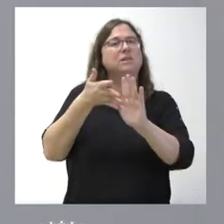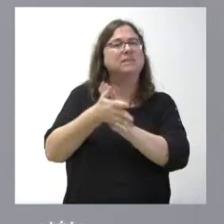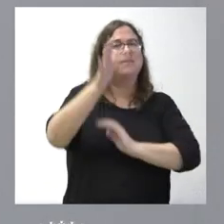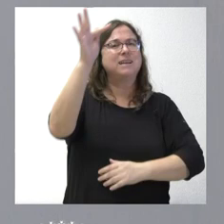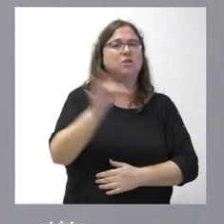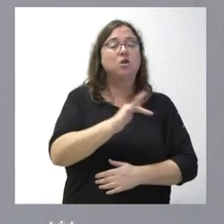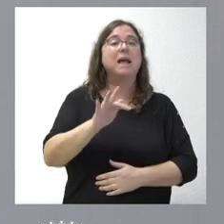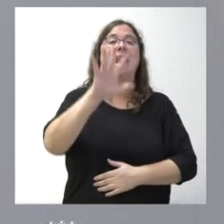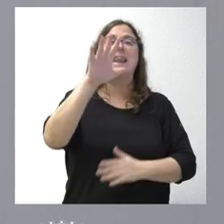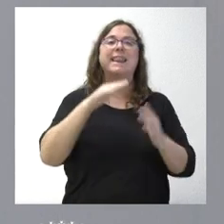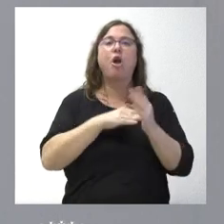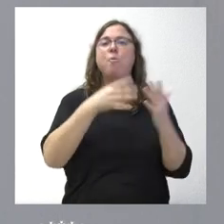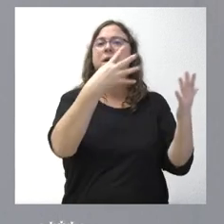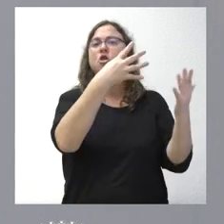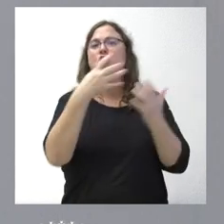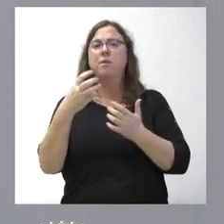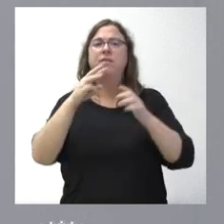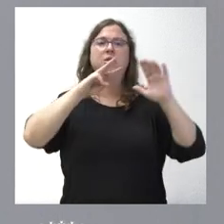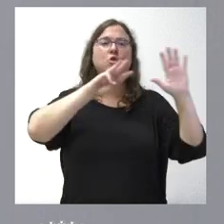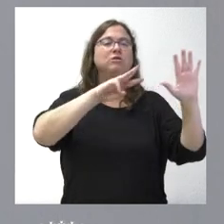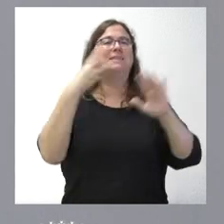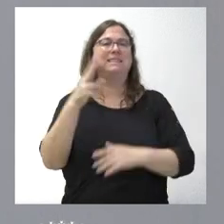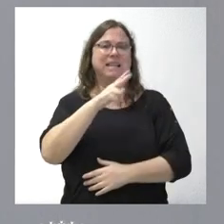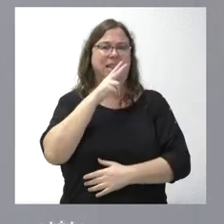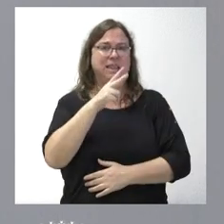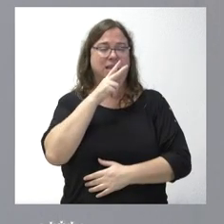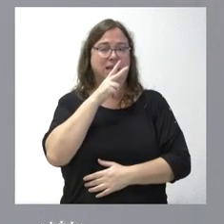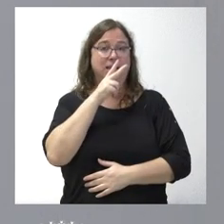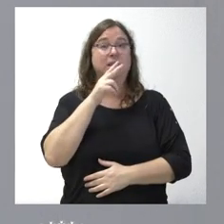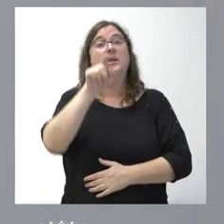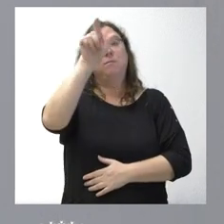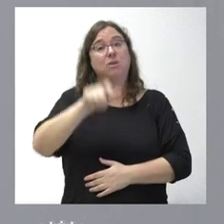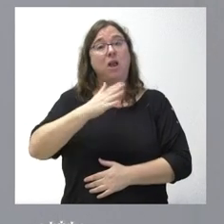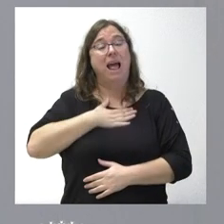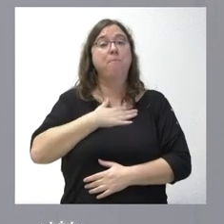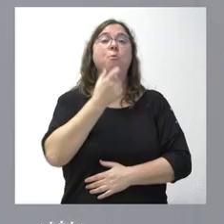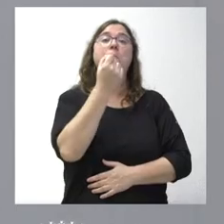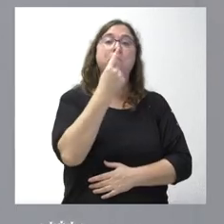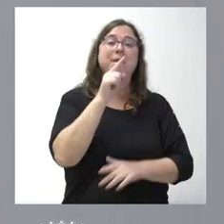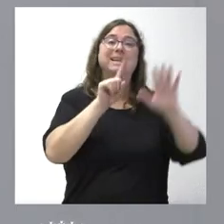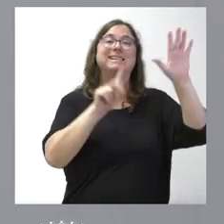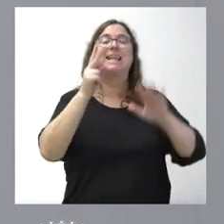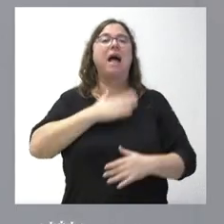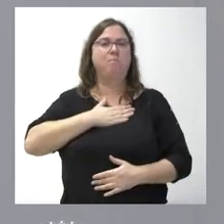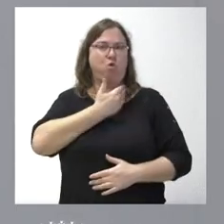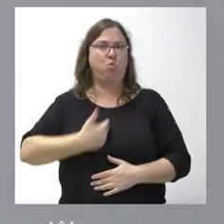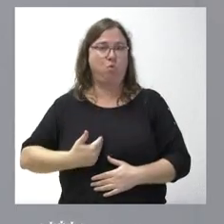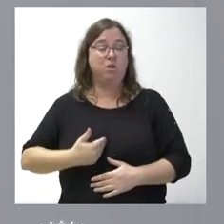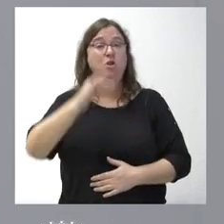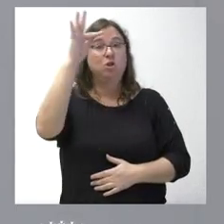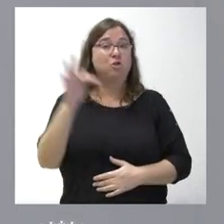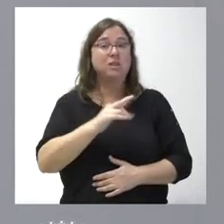de 5983 hectáreas pertenecientes a 1063 propietarios que se atribuyen un total de